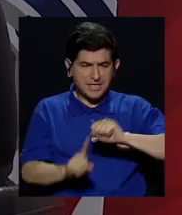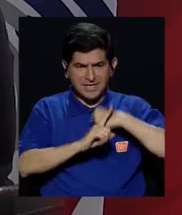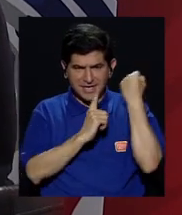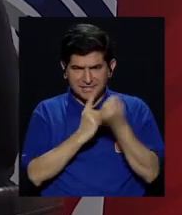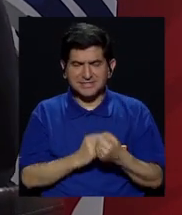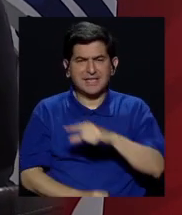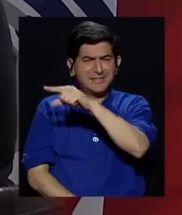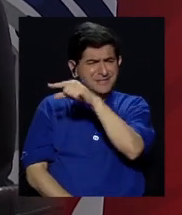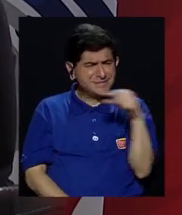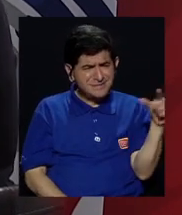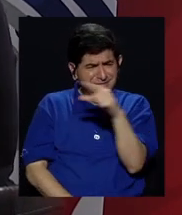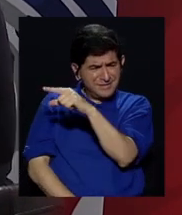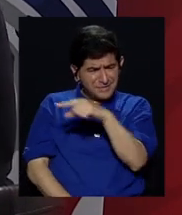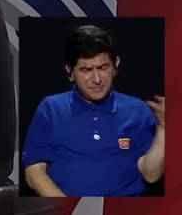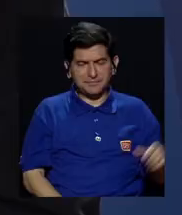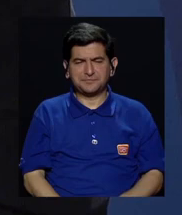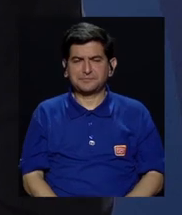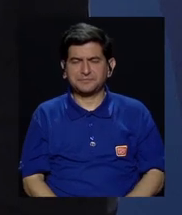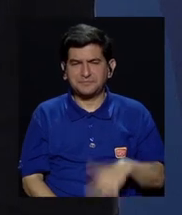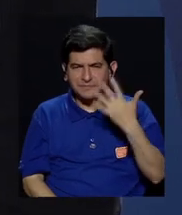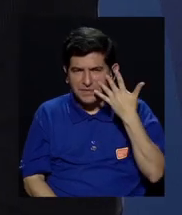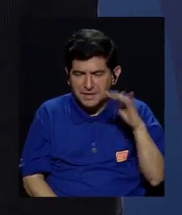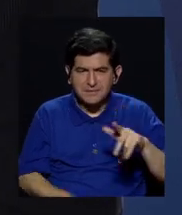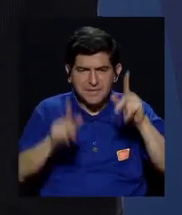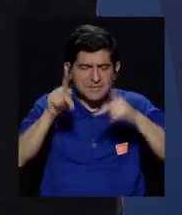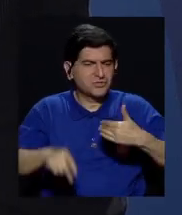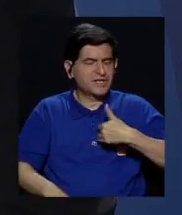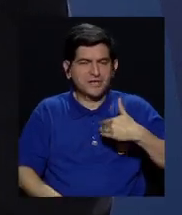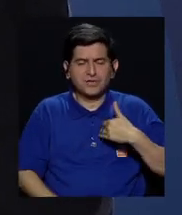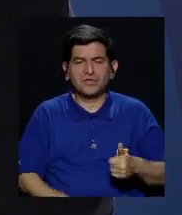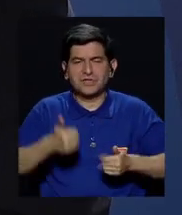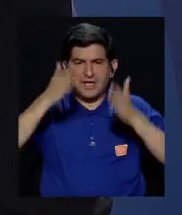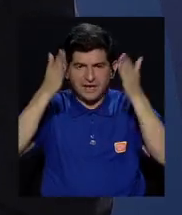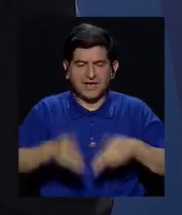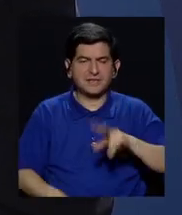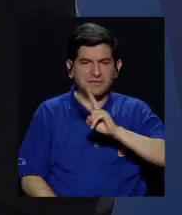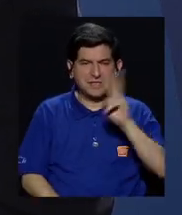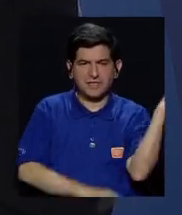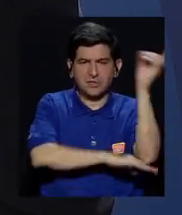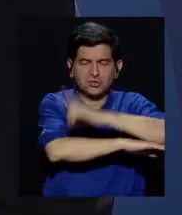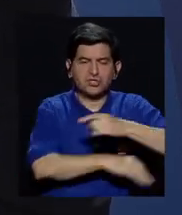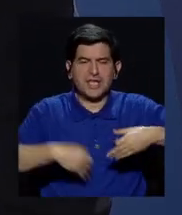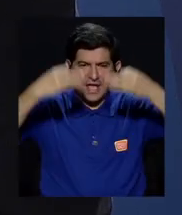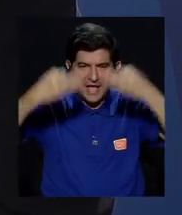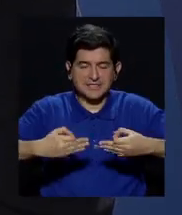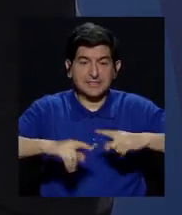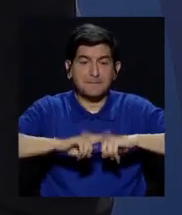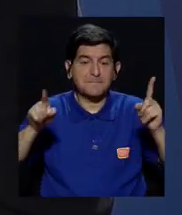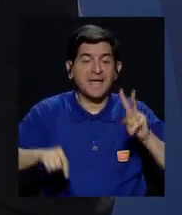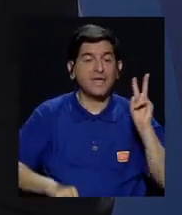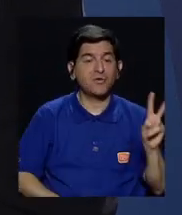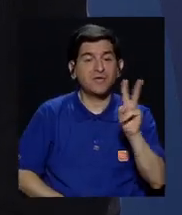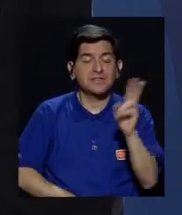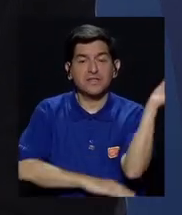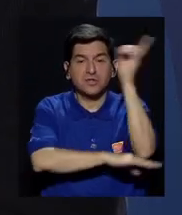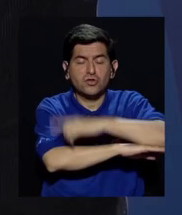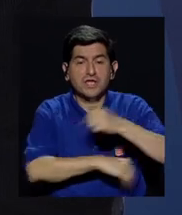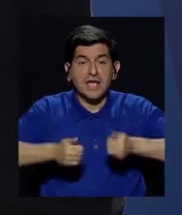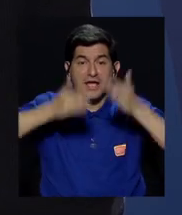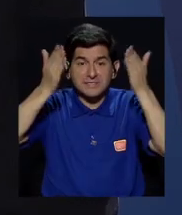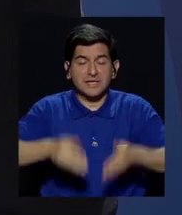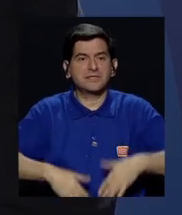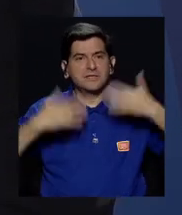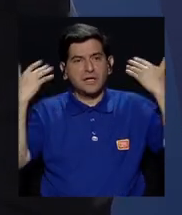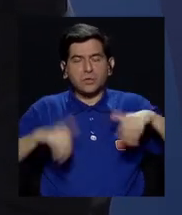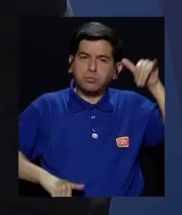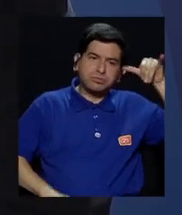cambiando cada semana nos parece poquito los que no tenemos todavía candidato 22 días para decidir pero 22 días para un candidato